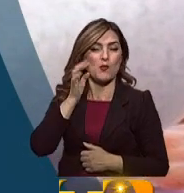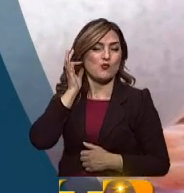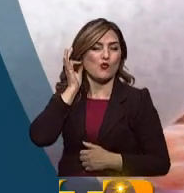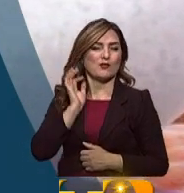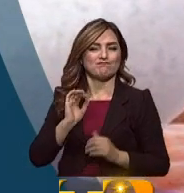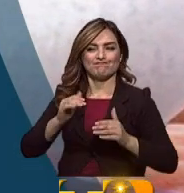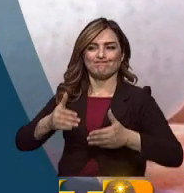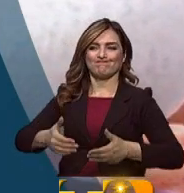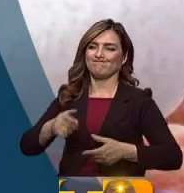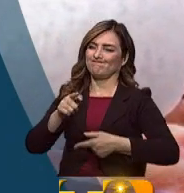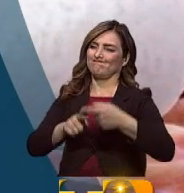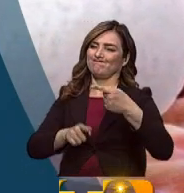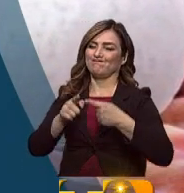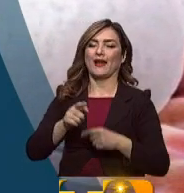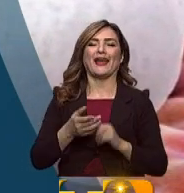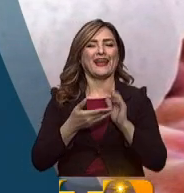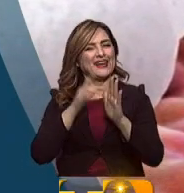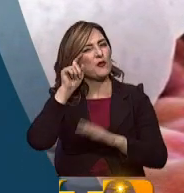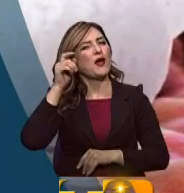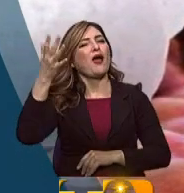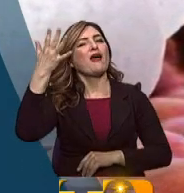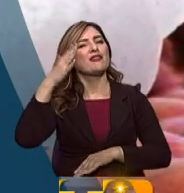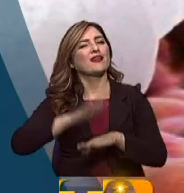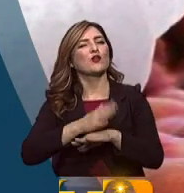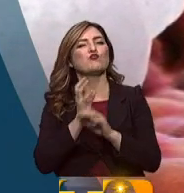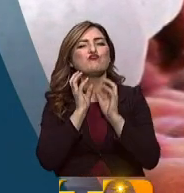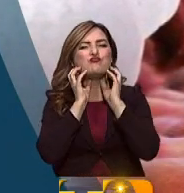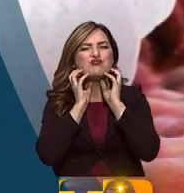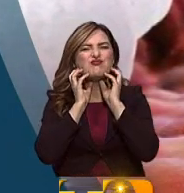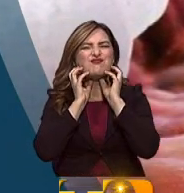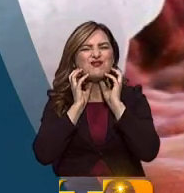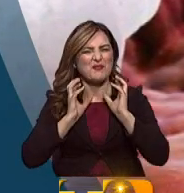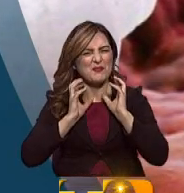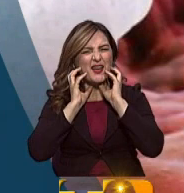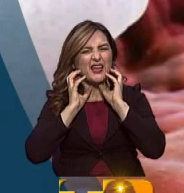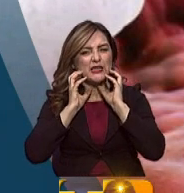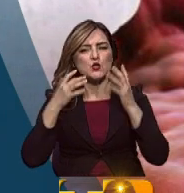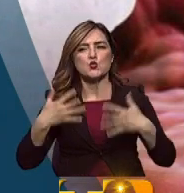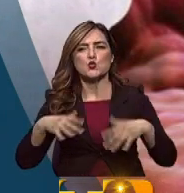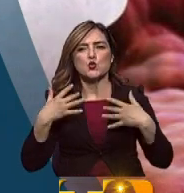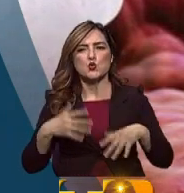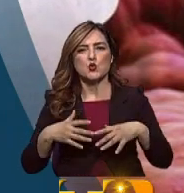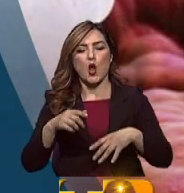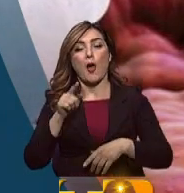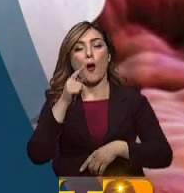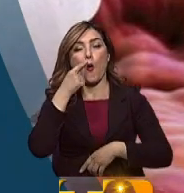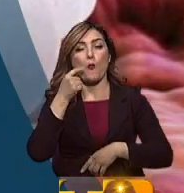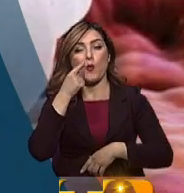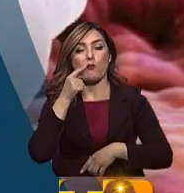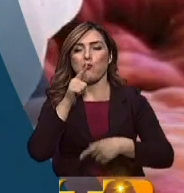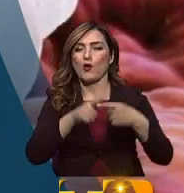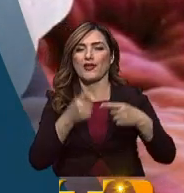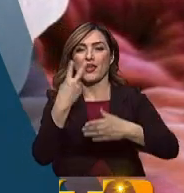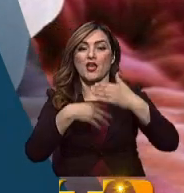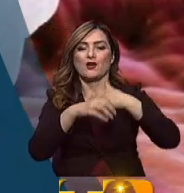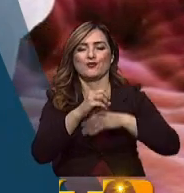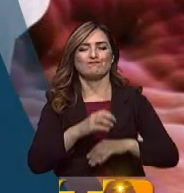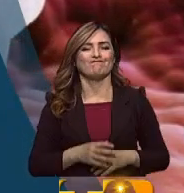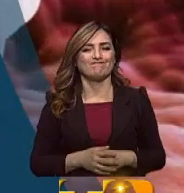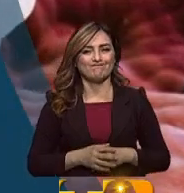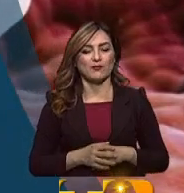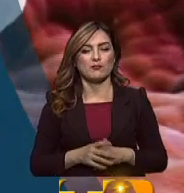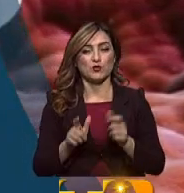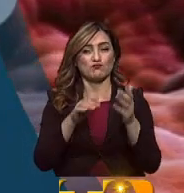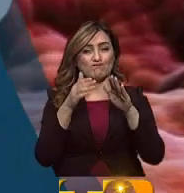testículos, la famosa paperas, en los hombres causaba estas alteraciones. Las autopsias, inclusive de personas que han fallecido por